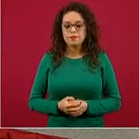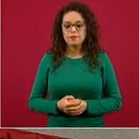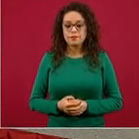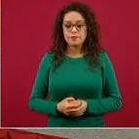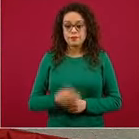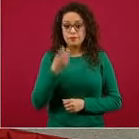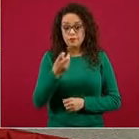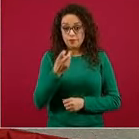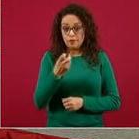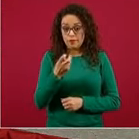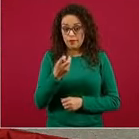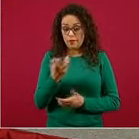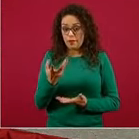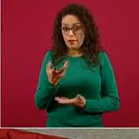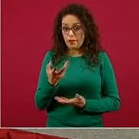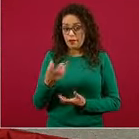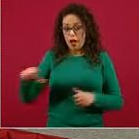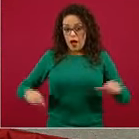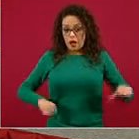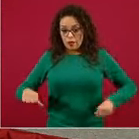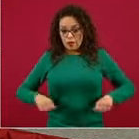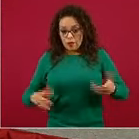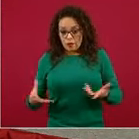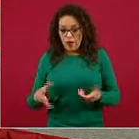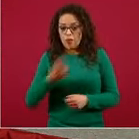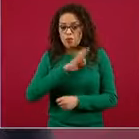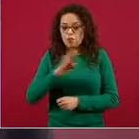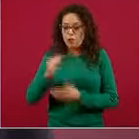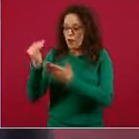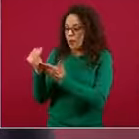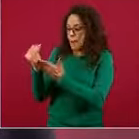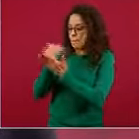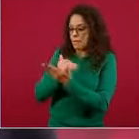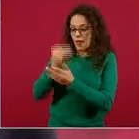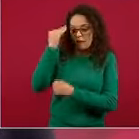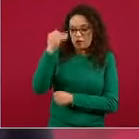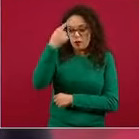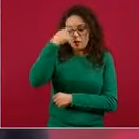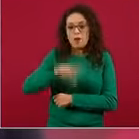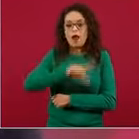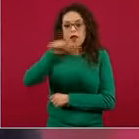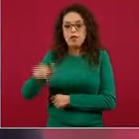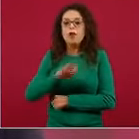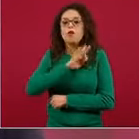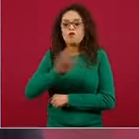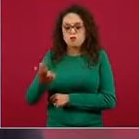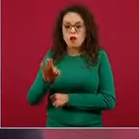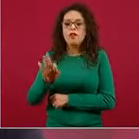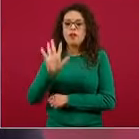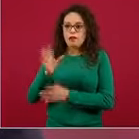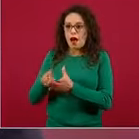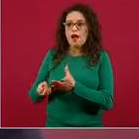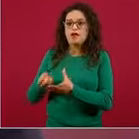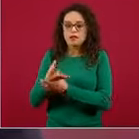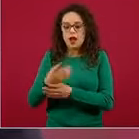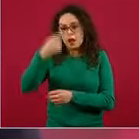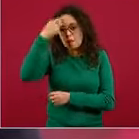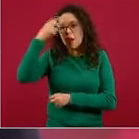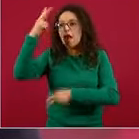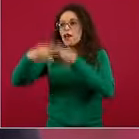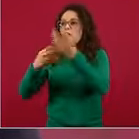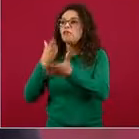el tiempo para que una persona pueda ya integrarse a las actividades para las cuales fue al país, y en base